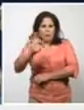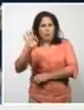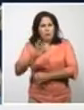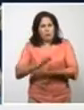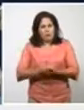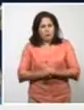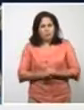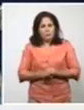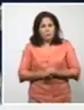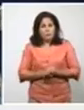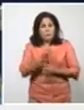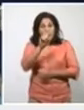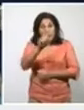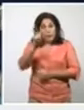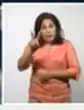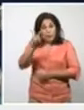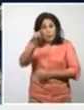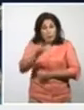De los 22 casos,